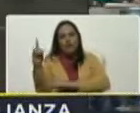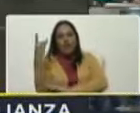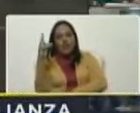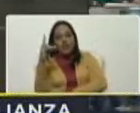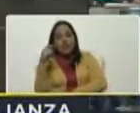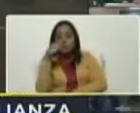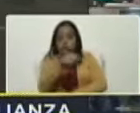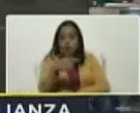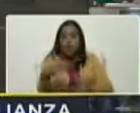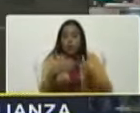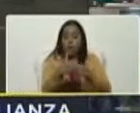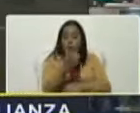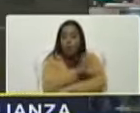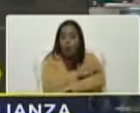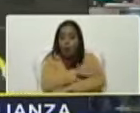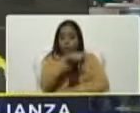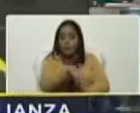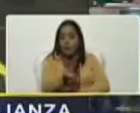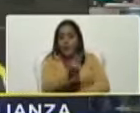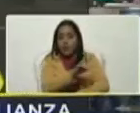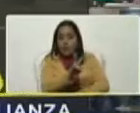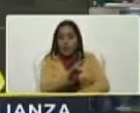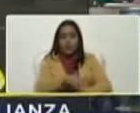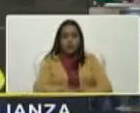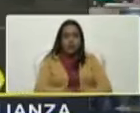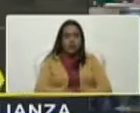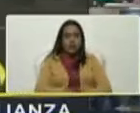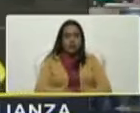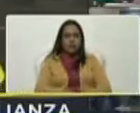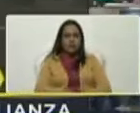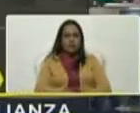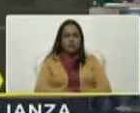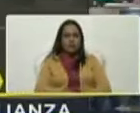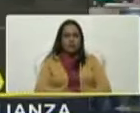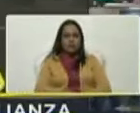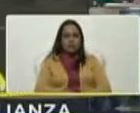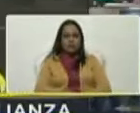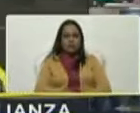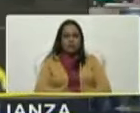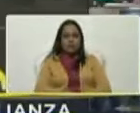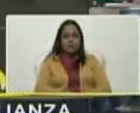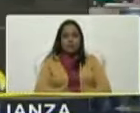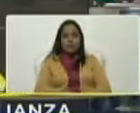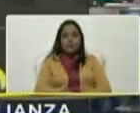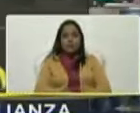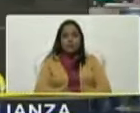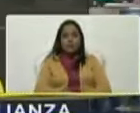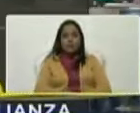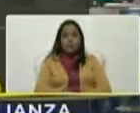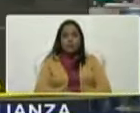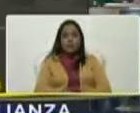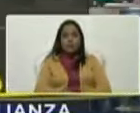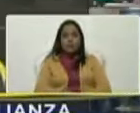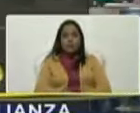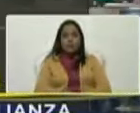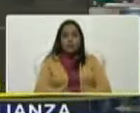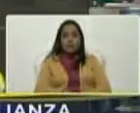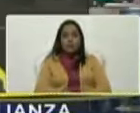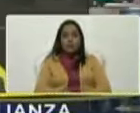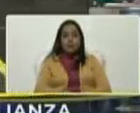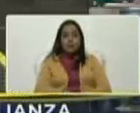Esa derecha extremista vinculada a ese viejo decreto